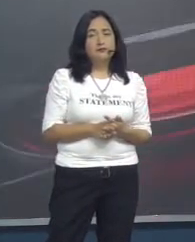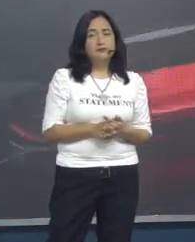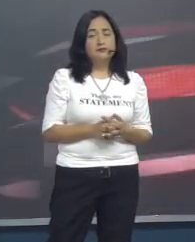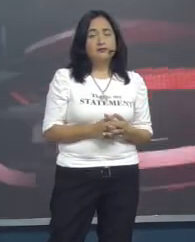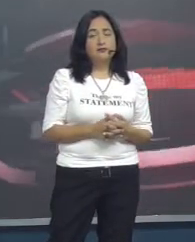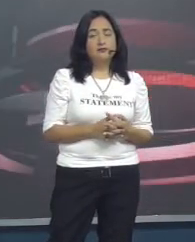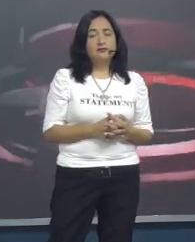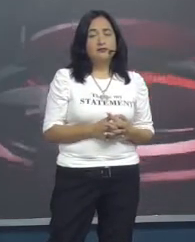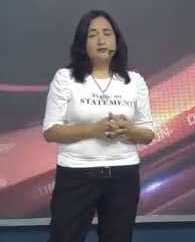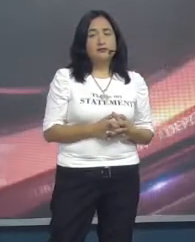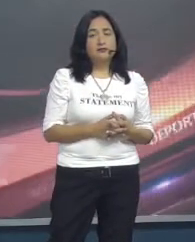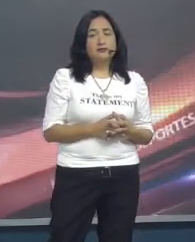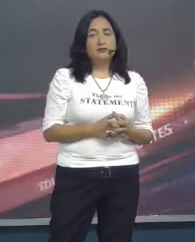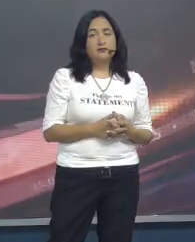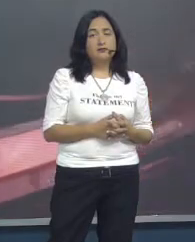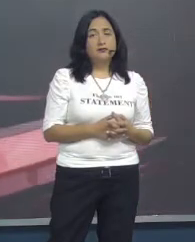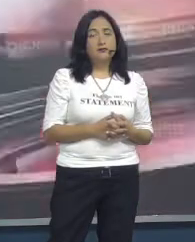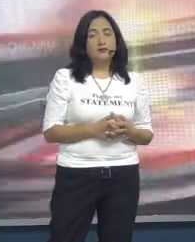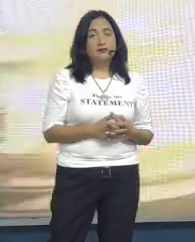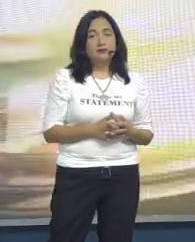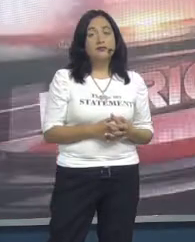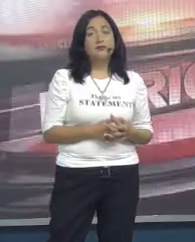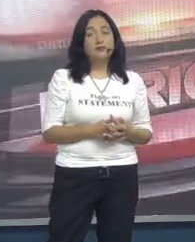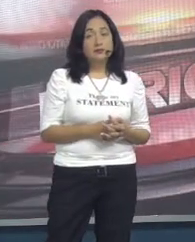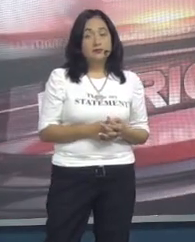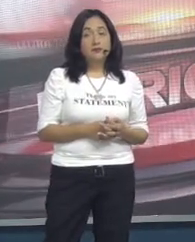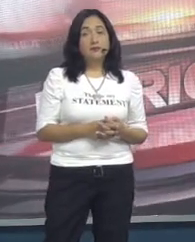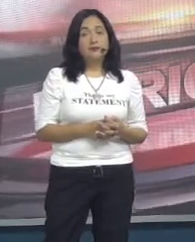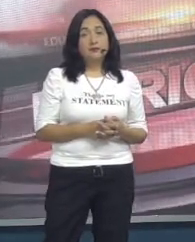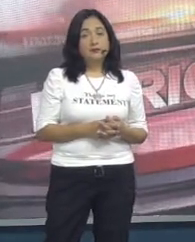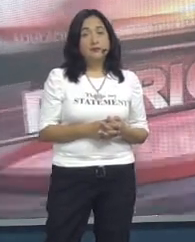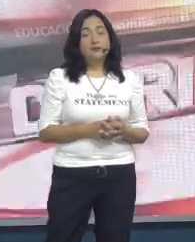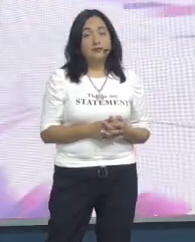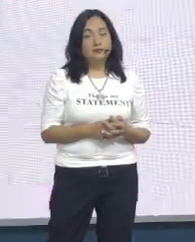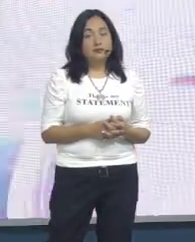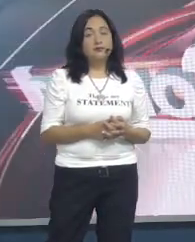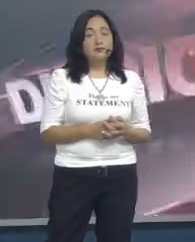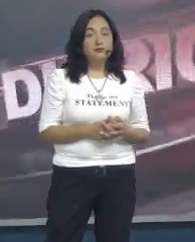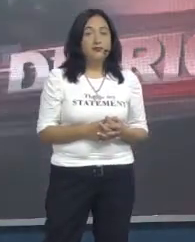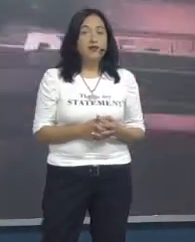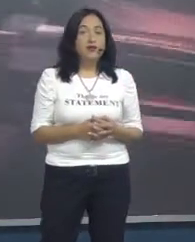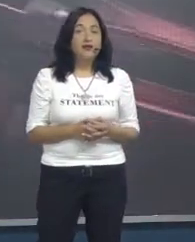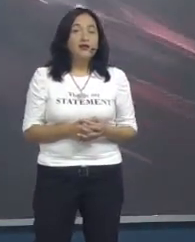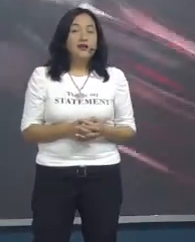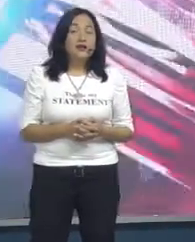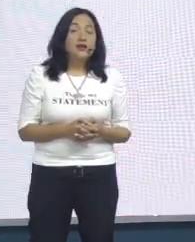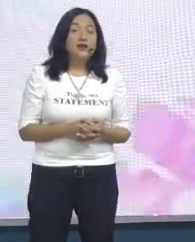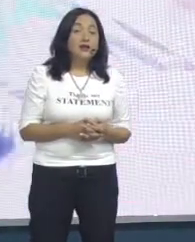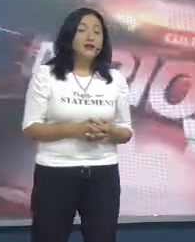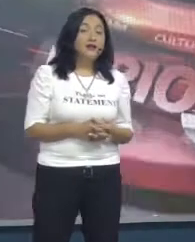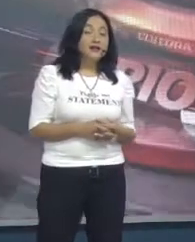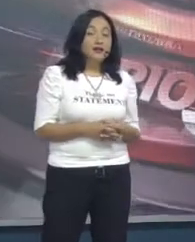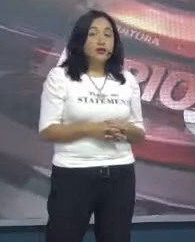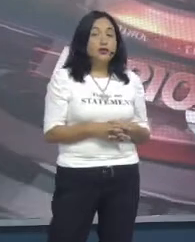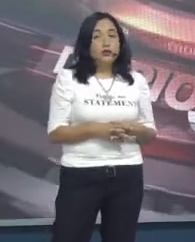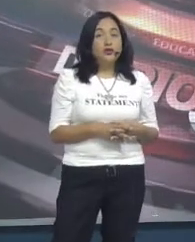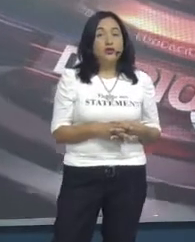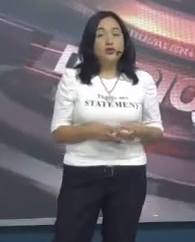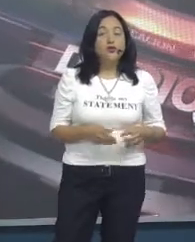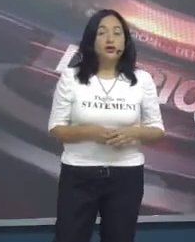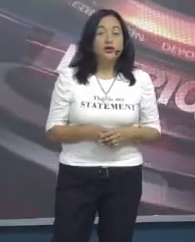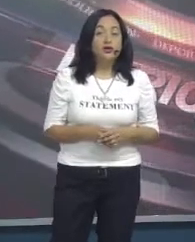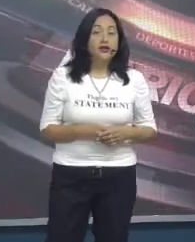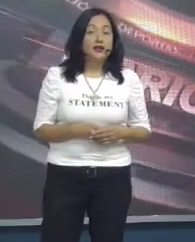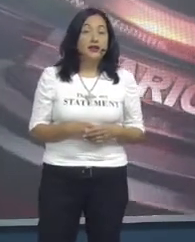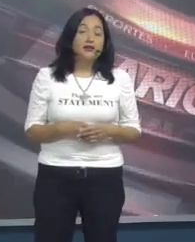año tenemos entre 8 y 10 barrios seguro que vamos a ir entregando. Bien, y en materia de construcción,